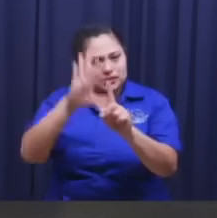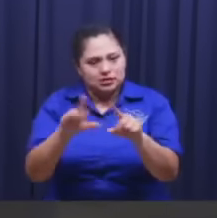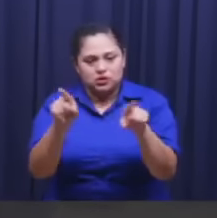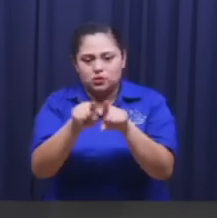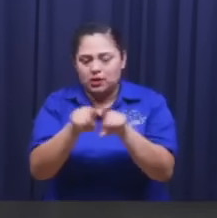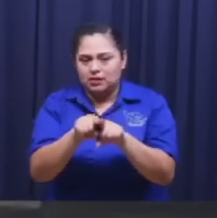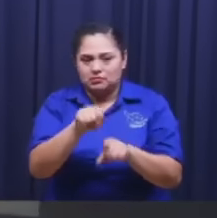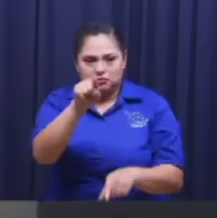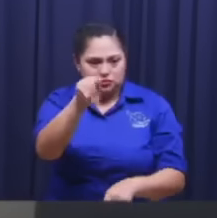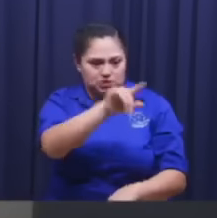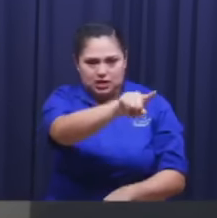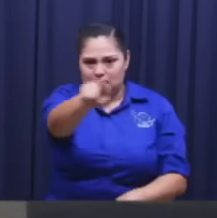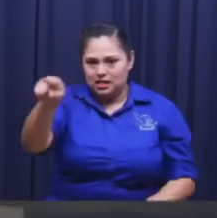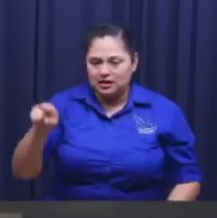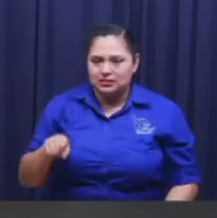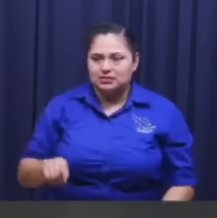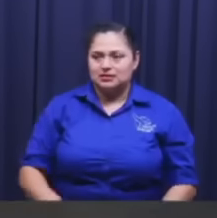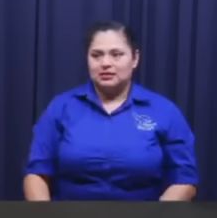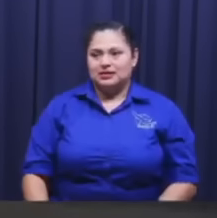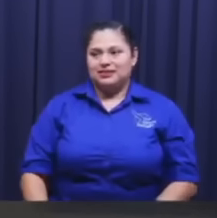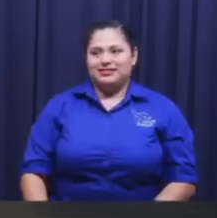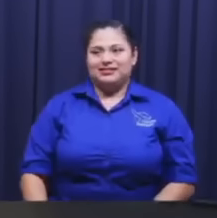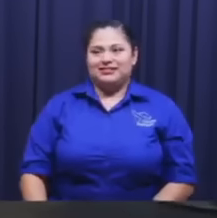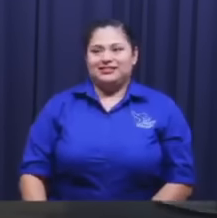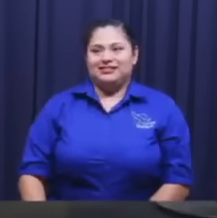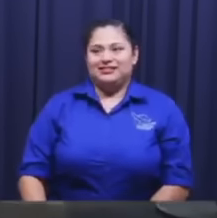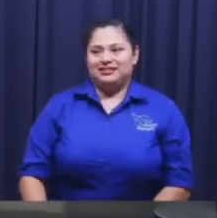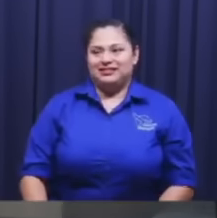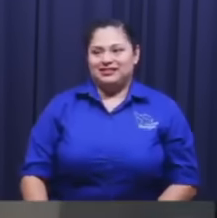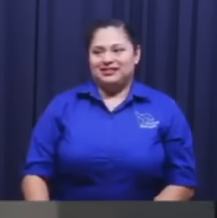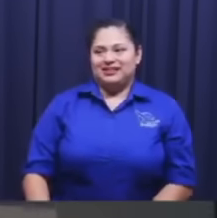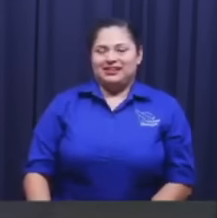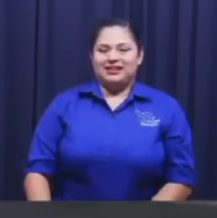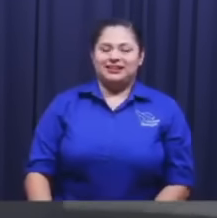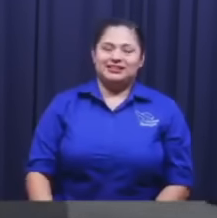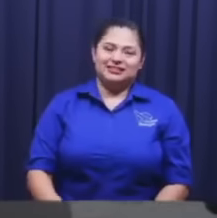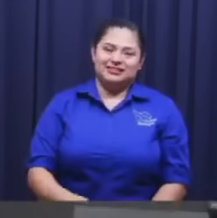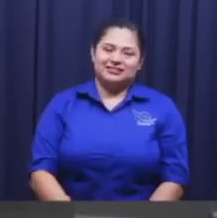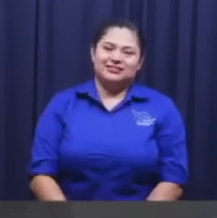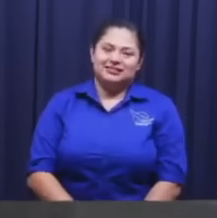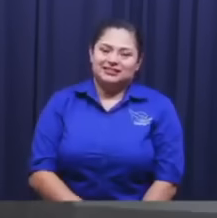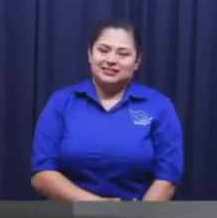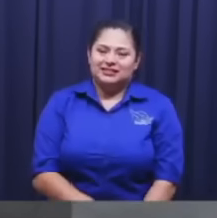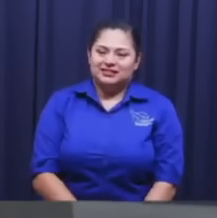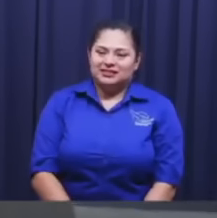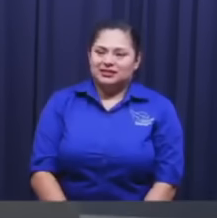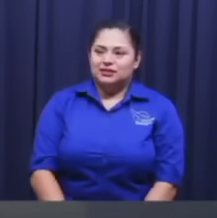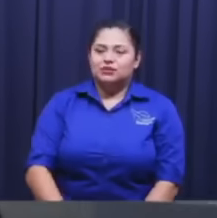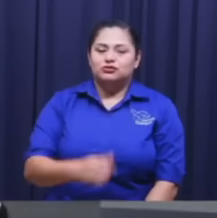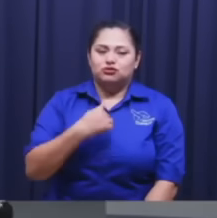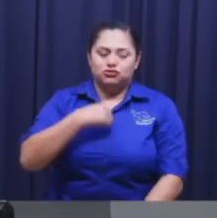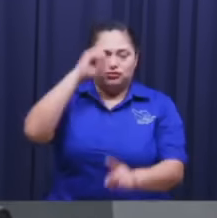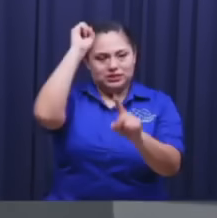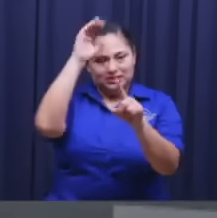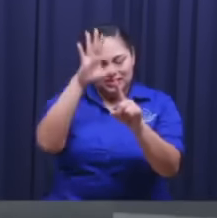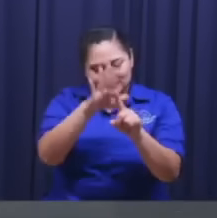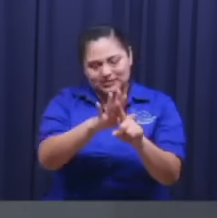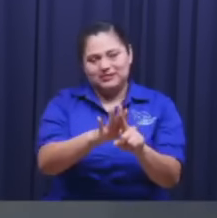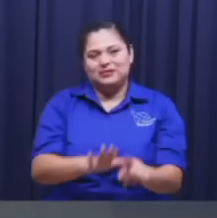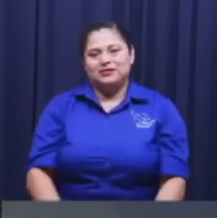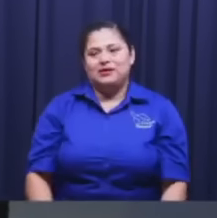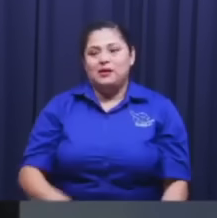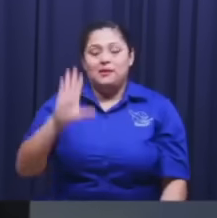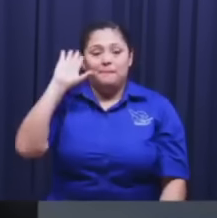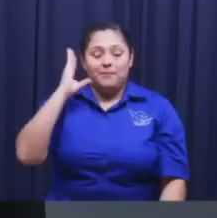ustedes. Él iba a decir otra vez a lo cristiano. Soy bendecido porque